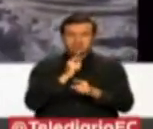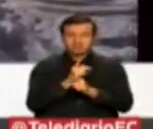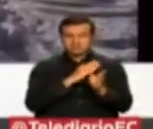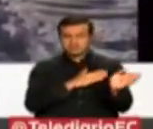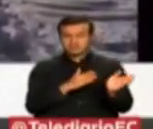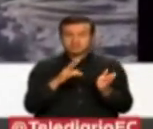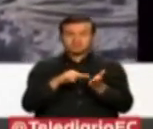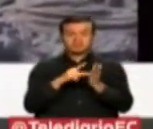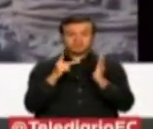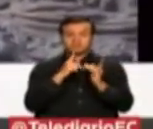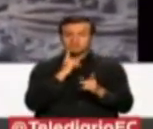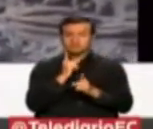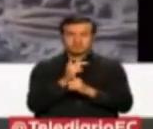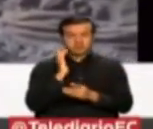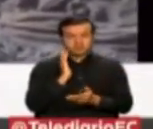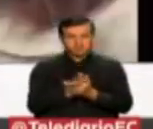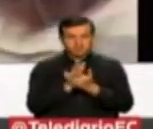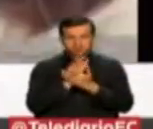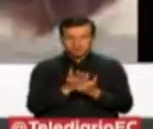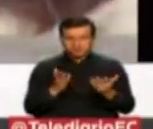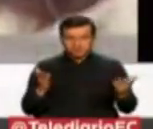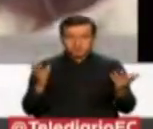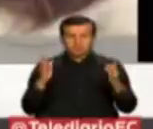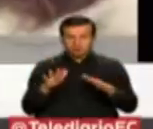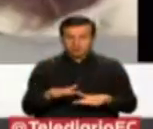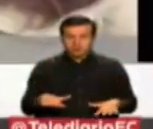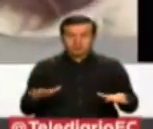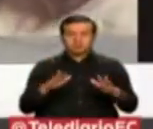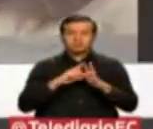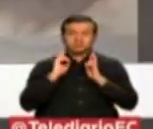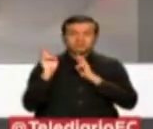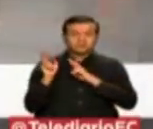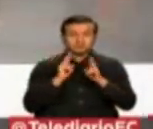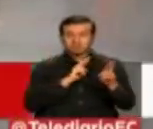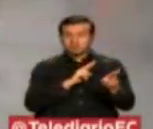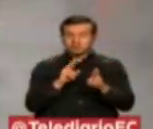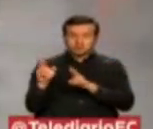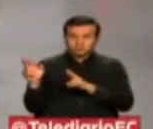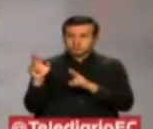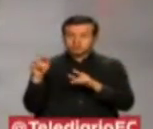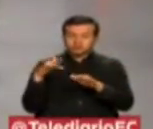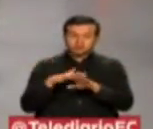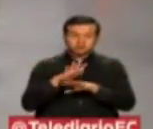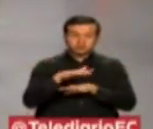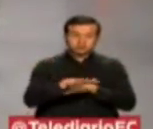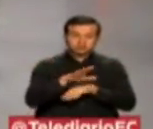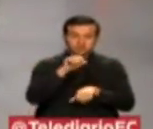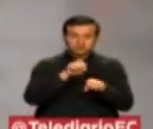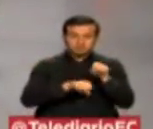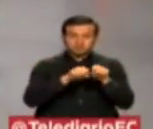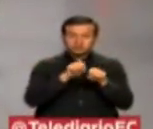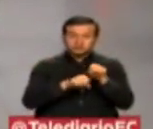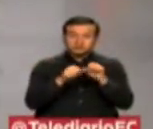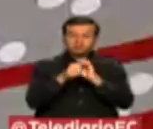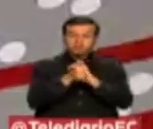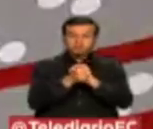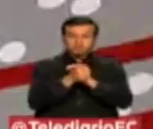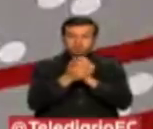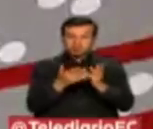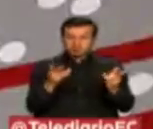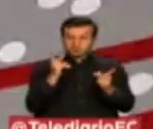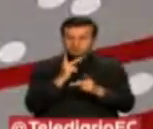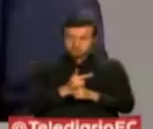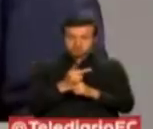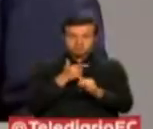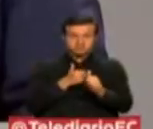con una tecnología para frenar lo que se está produciendo en las cuencas de los ríos previo a que llegue al mar y llegue a sistemas isleños como el caso de Galápagos. ¿Qué tan